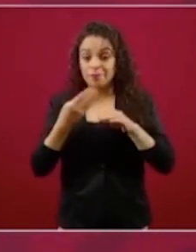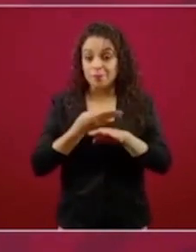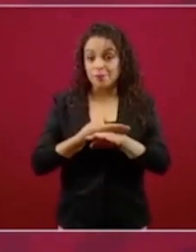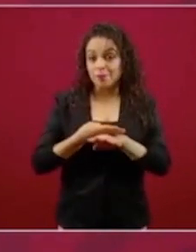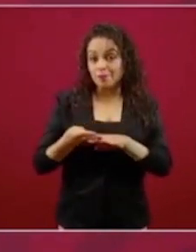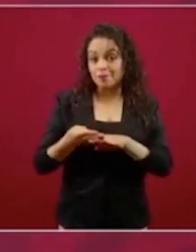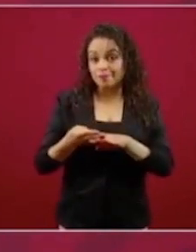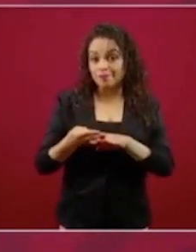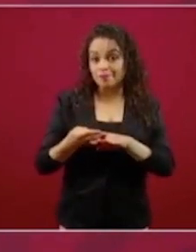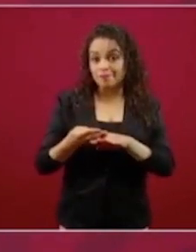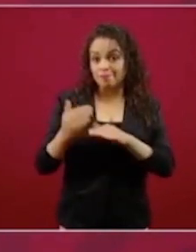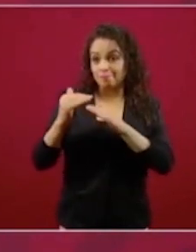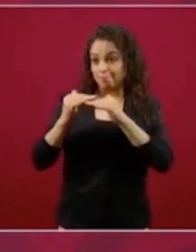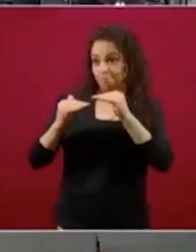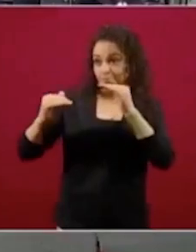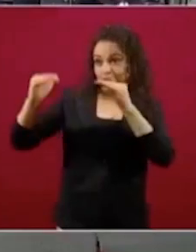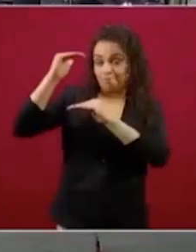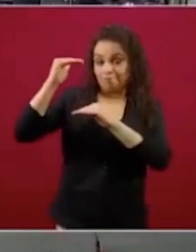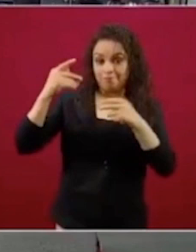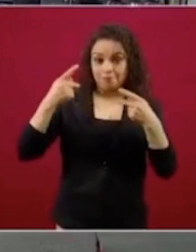A eso hay que enfrentarse